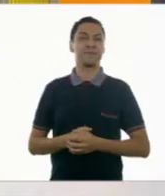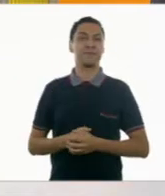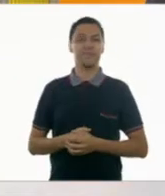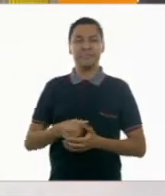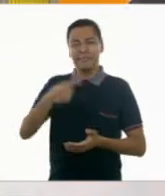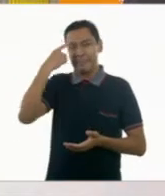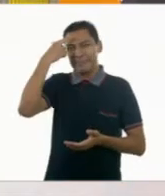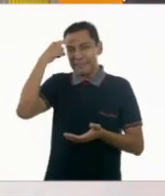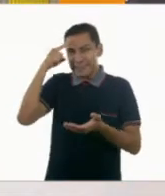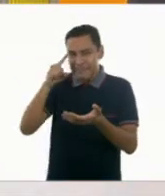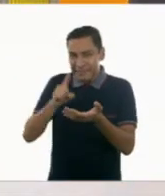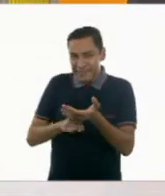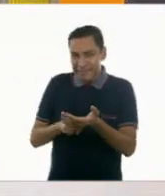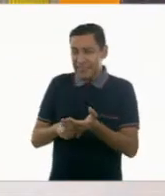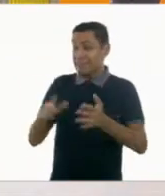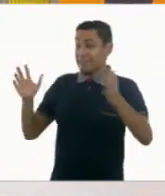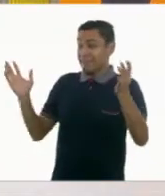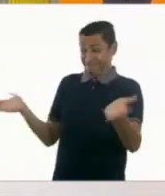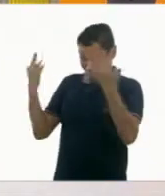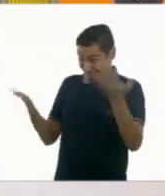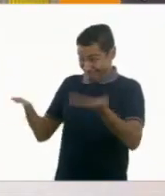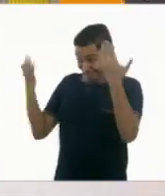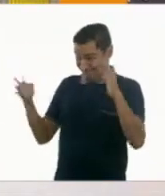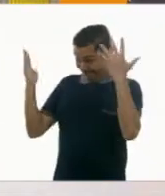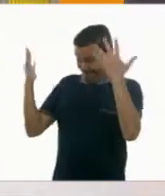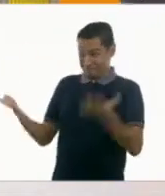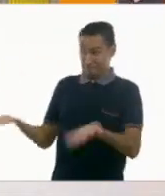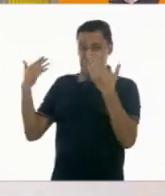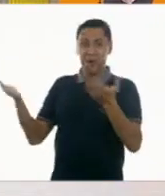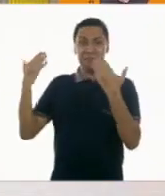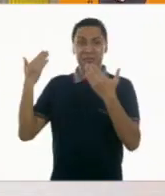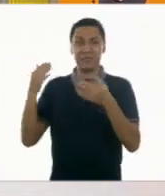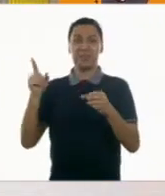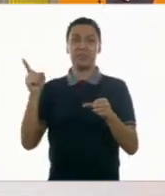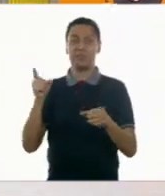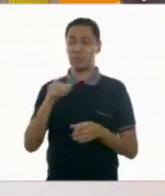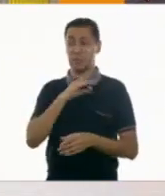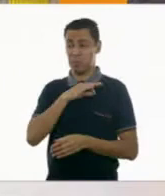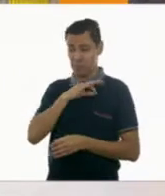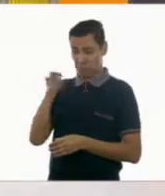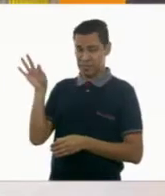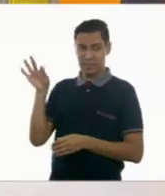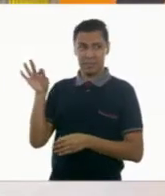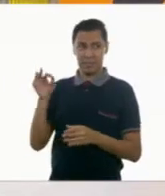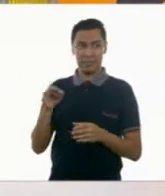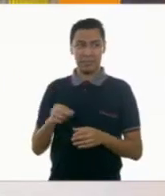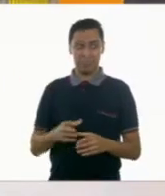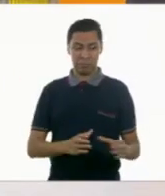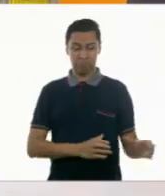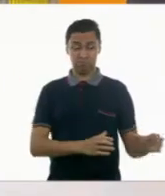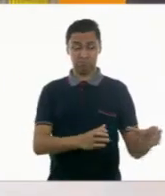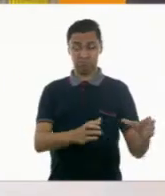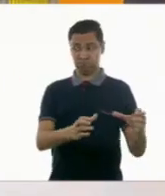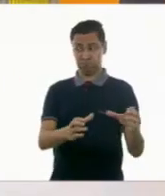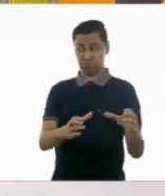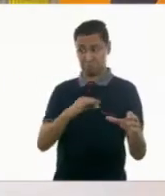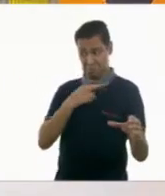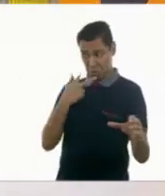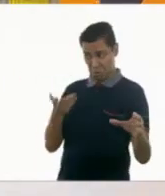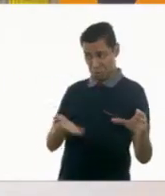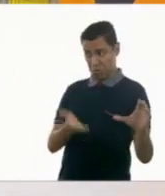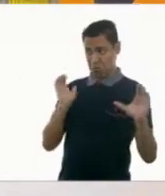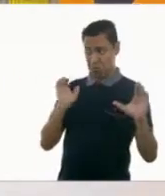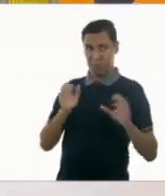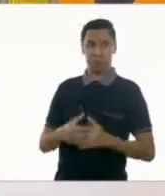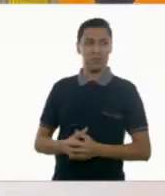Yo creo que a lo mejor hay que hacer un poquito porras para acá el cesto, ¿se puede? Sí, lo siento, ¿sientes que ahí eres mejor? Pues siento